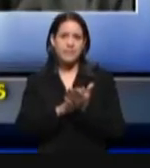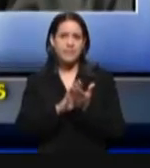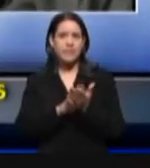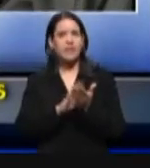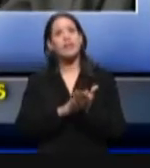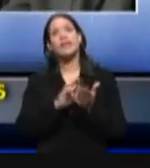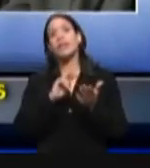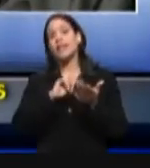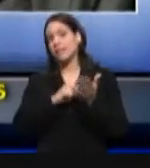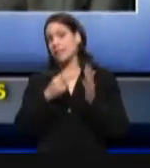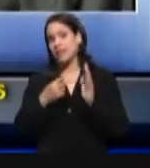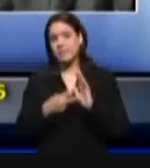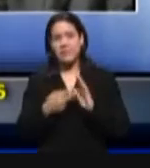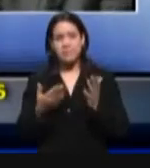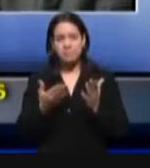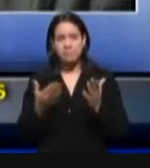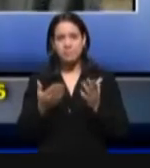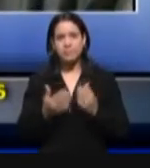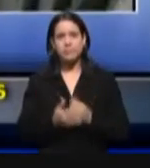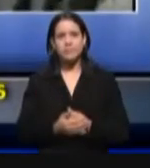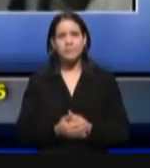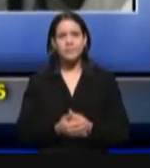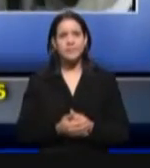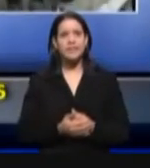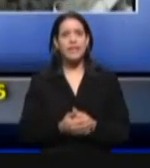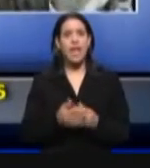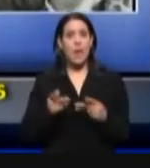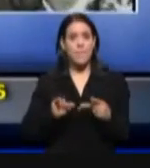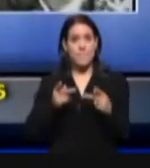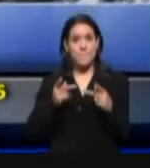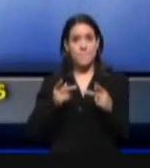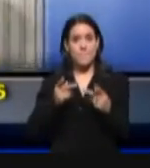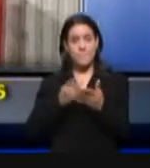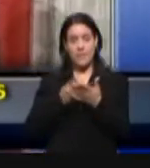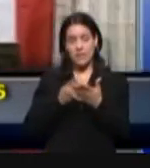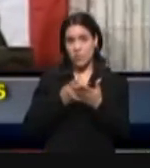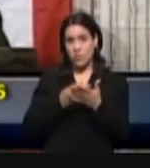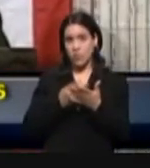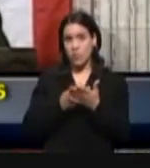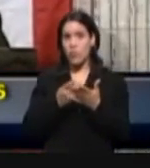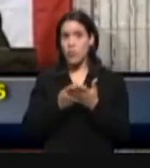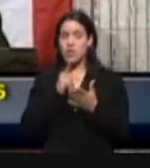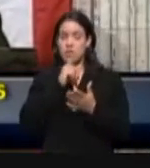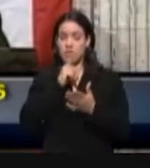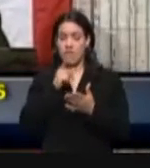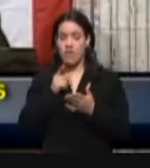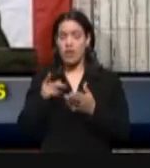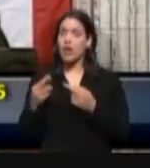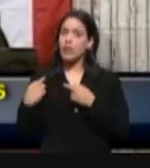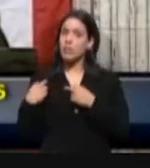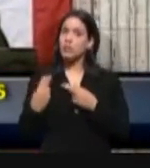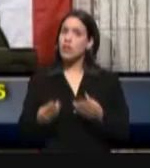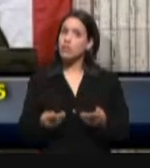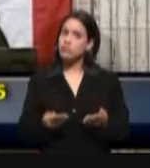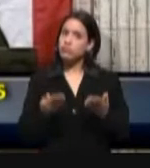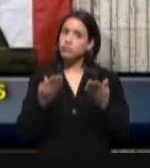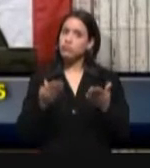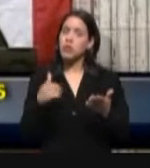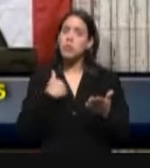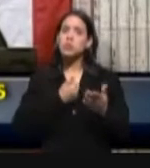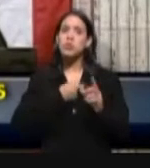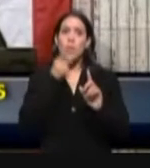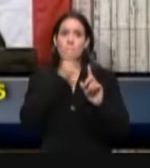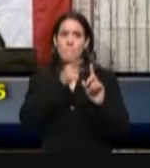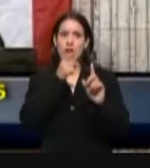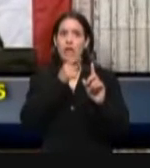Lo que esto quiere decir es con los presupuestos responsables que estamos presentando, estamos avanzando en la meta que nos hemos propuesto